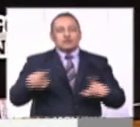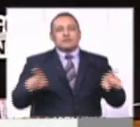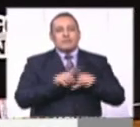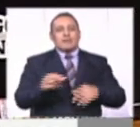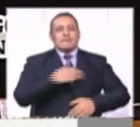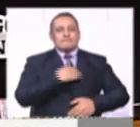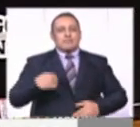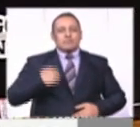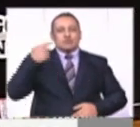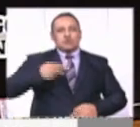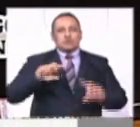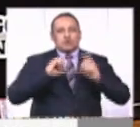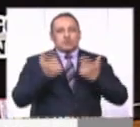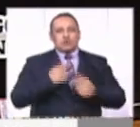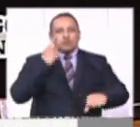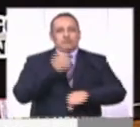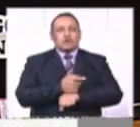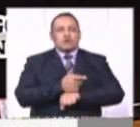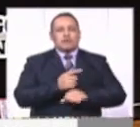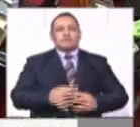miembros de la subcomisión